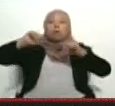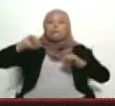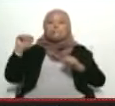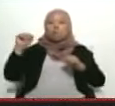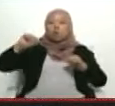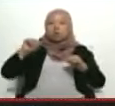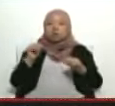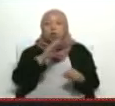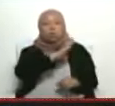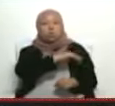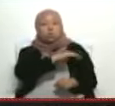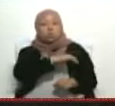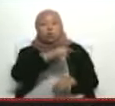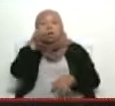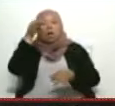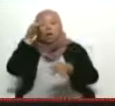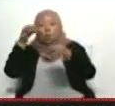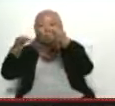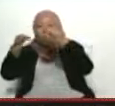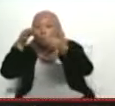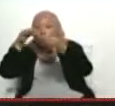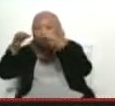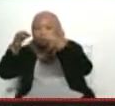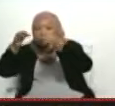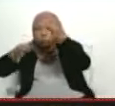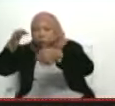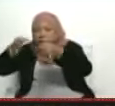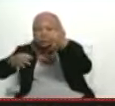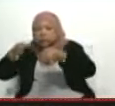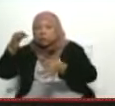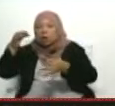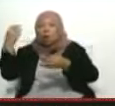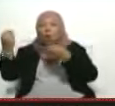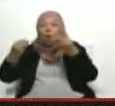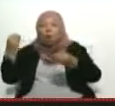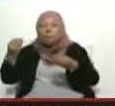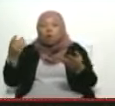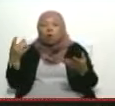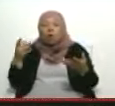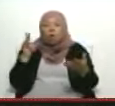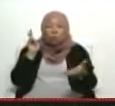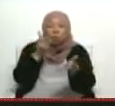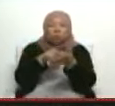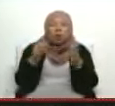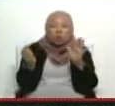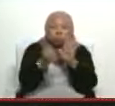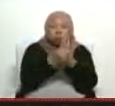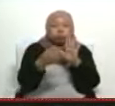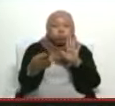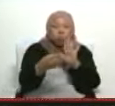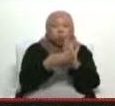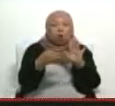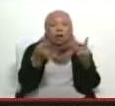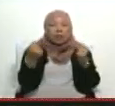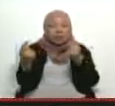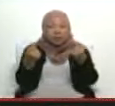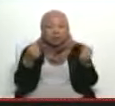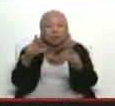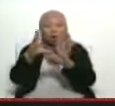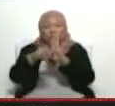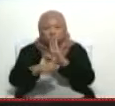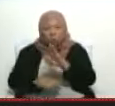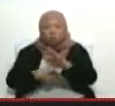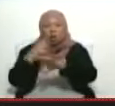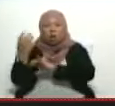policiales y judiciales del país, su intento de matar, asesinar, golpear la economía,